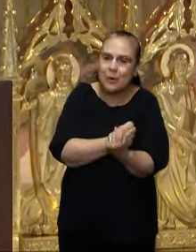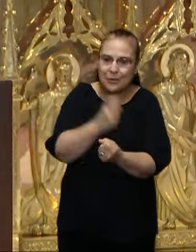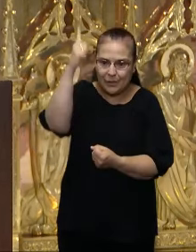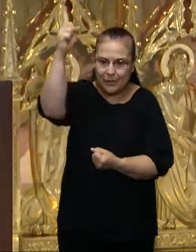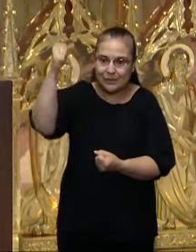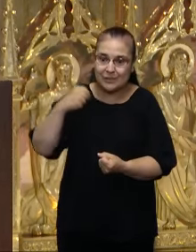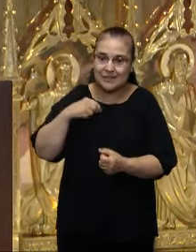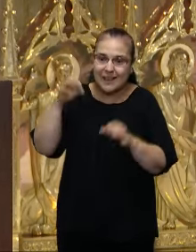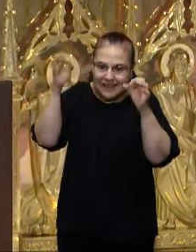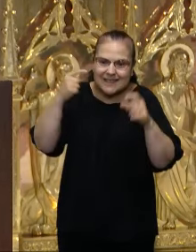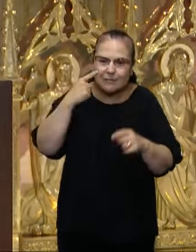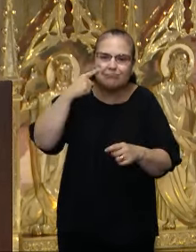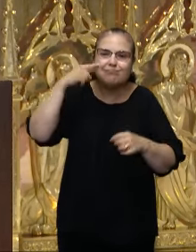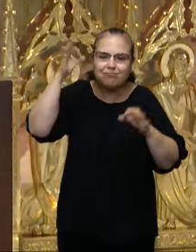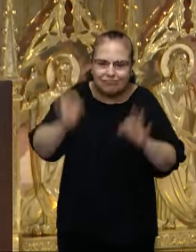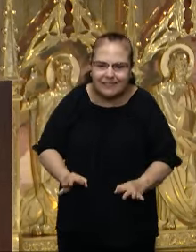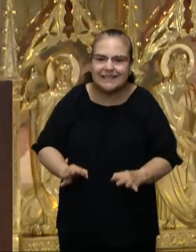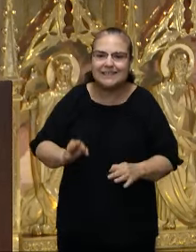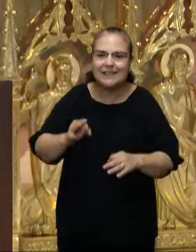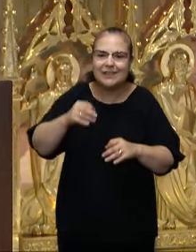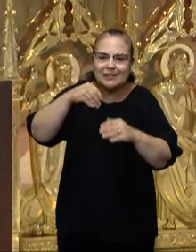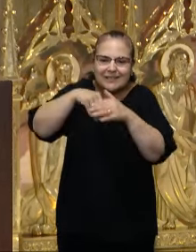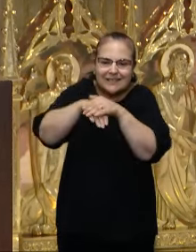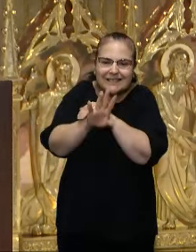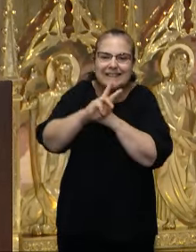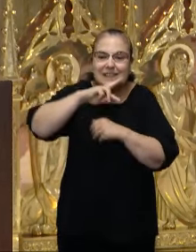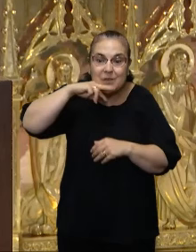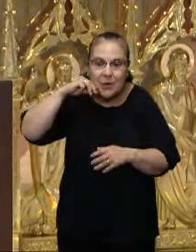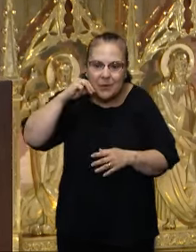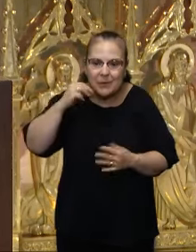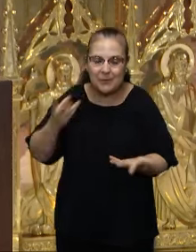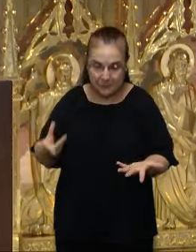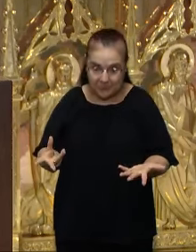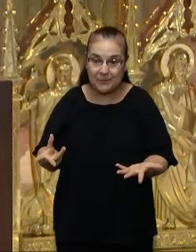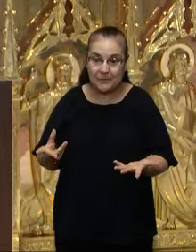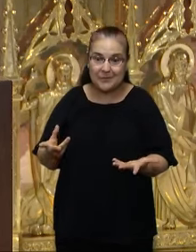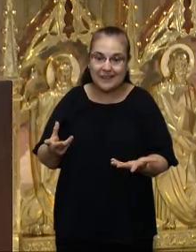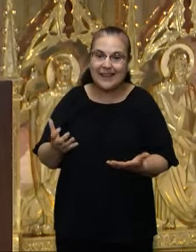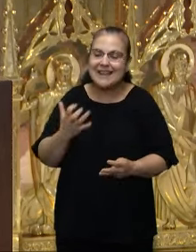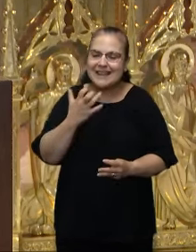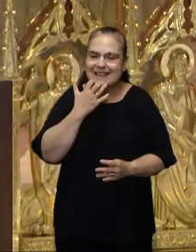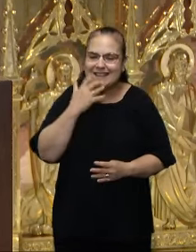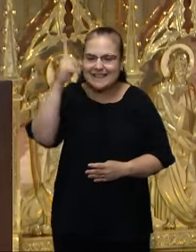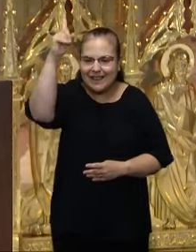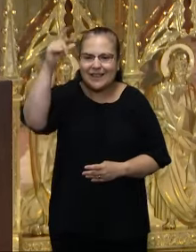auténtico tesoro. Y quien a Dios tiene, nada de falta.